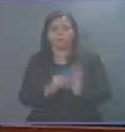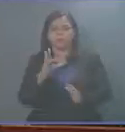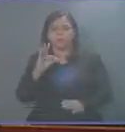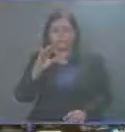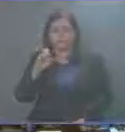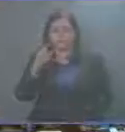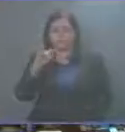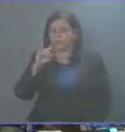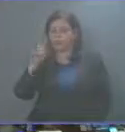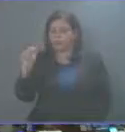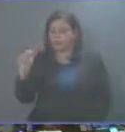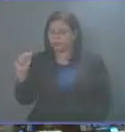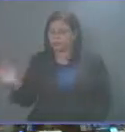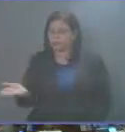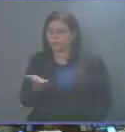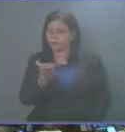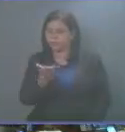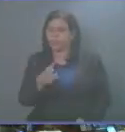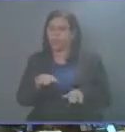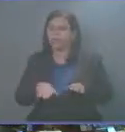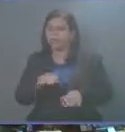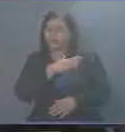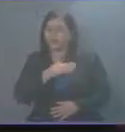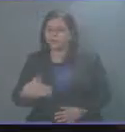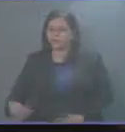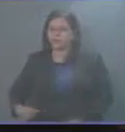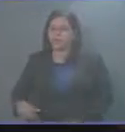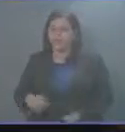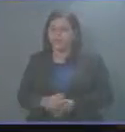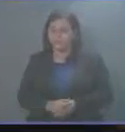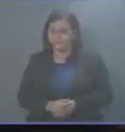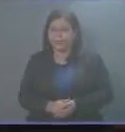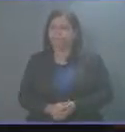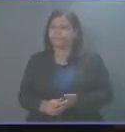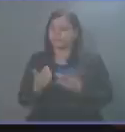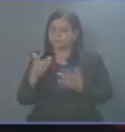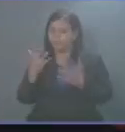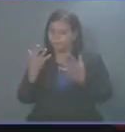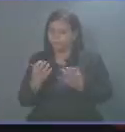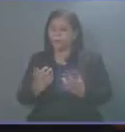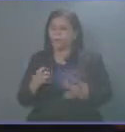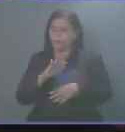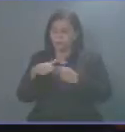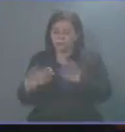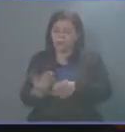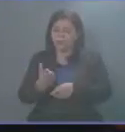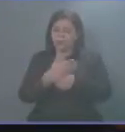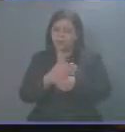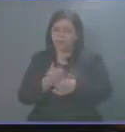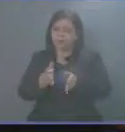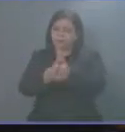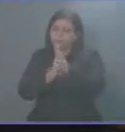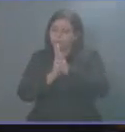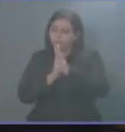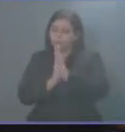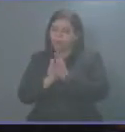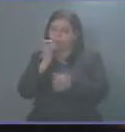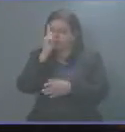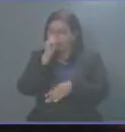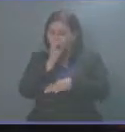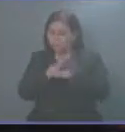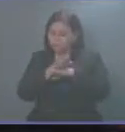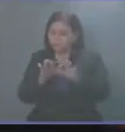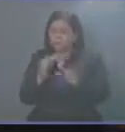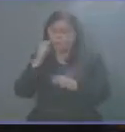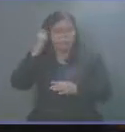González. Gracias, presidente. En dos sentidos. El primero, que se incorpore a toda la fracción de Arena en la petición del minuto de